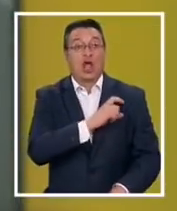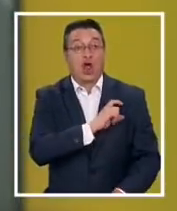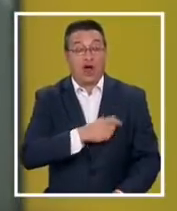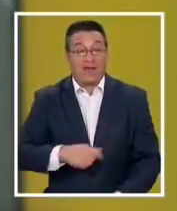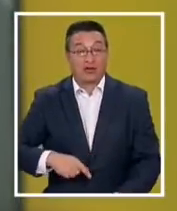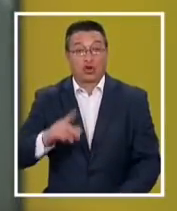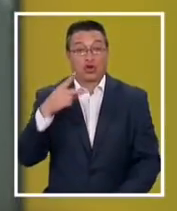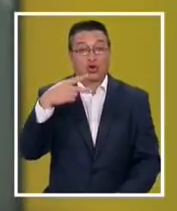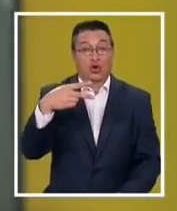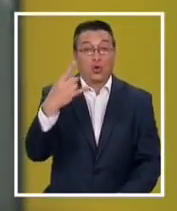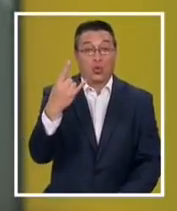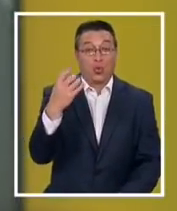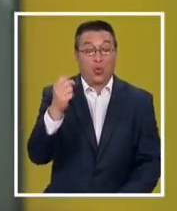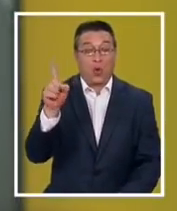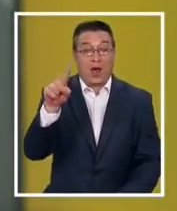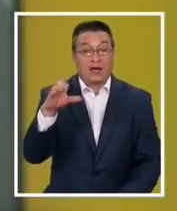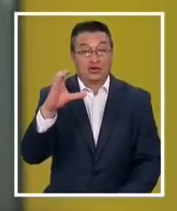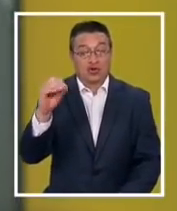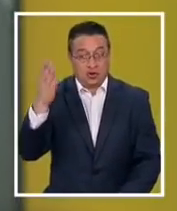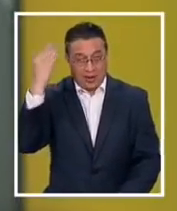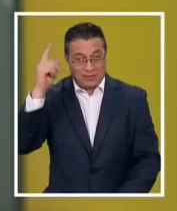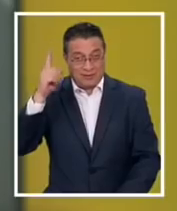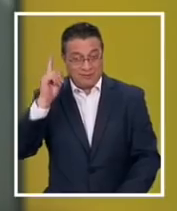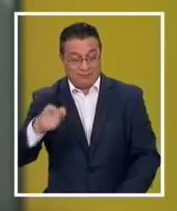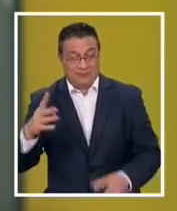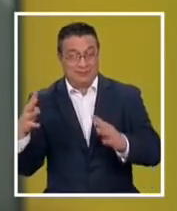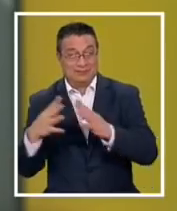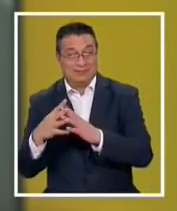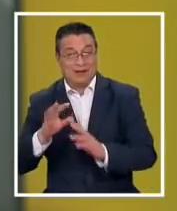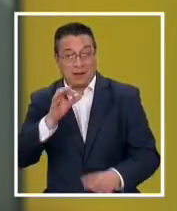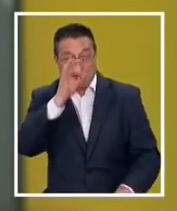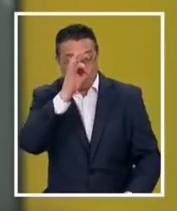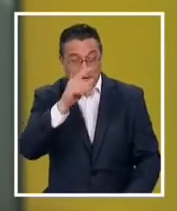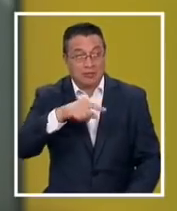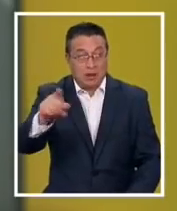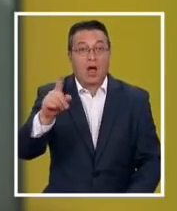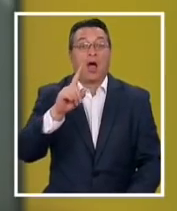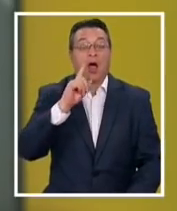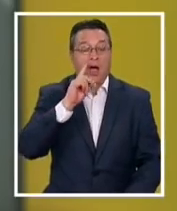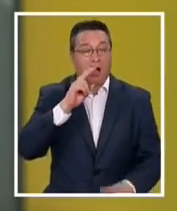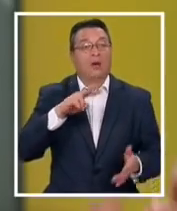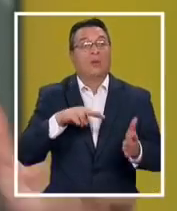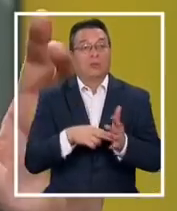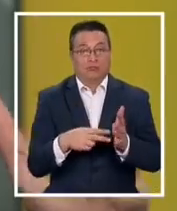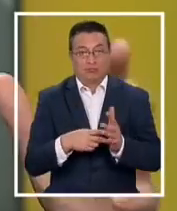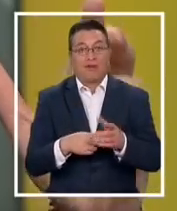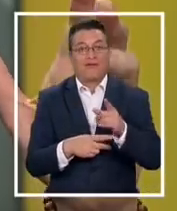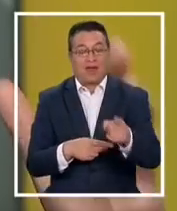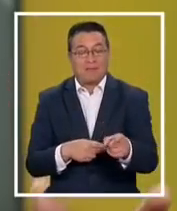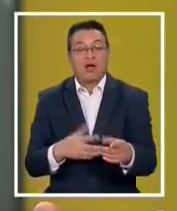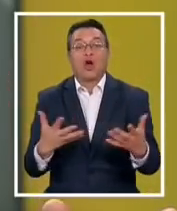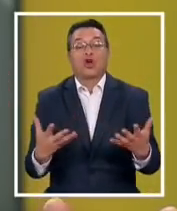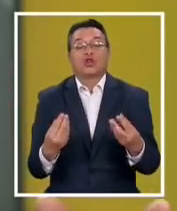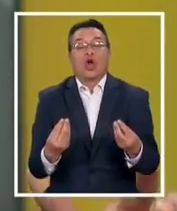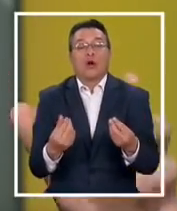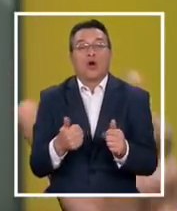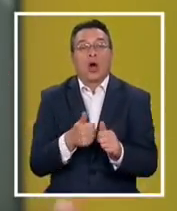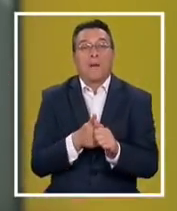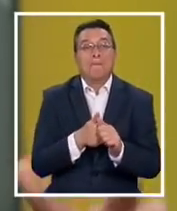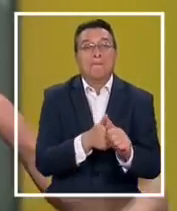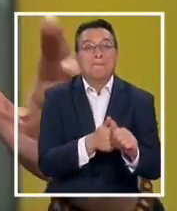Huasco, designado por la dictadura, entonces tenemos un problema con cómo presionamos